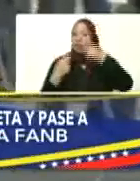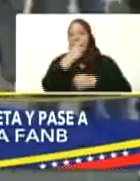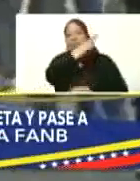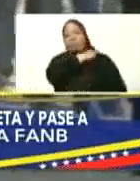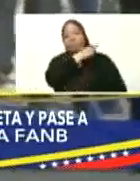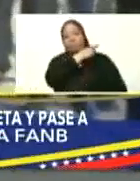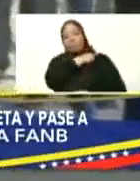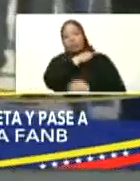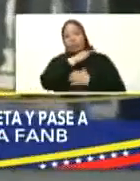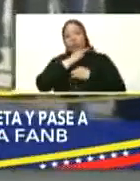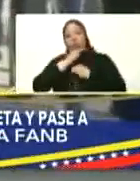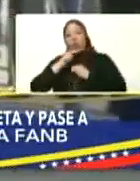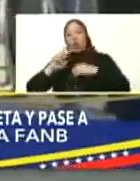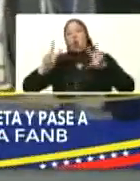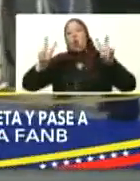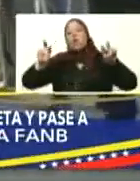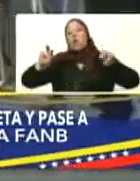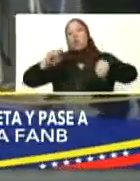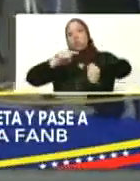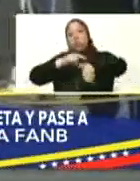fuimos parteros de un nuevo tiempo,